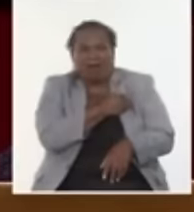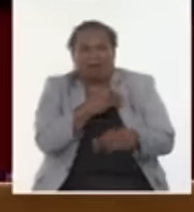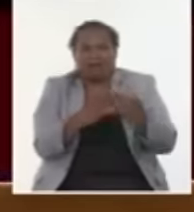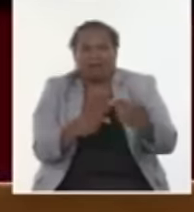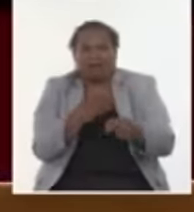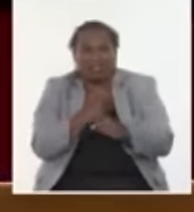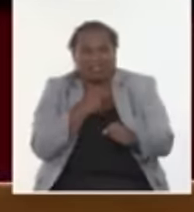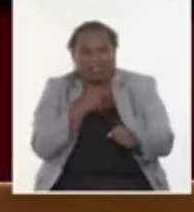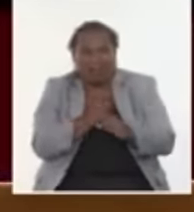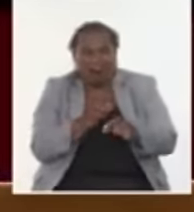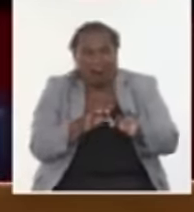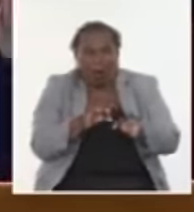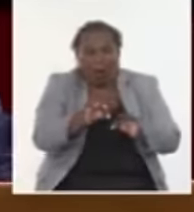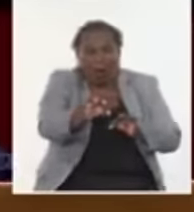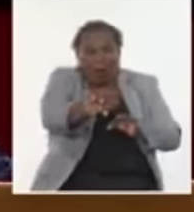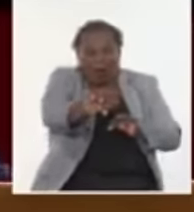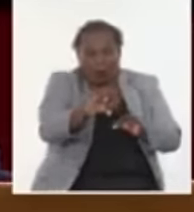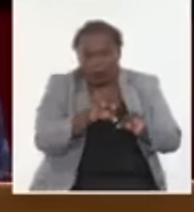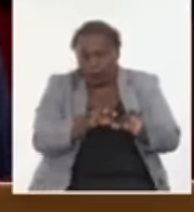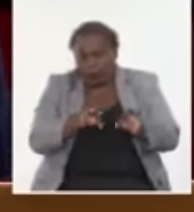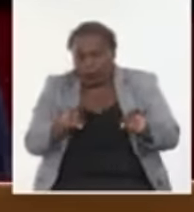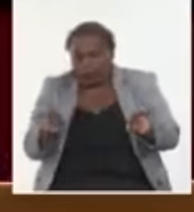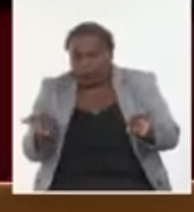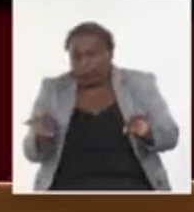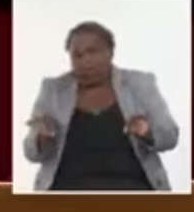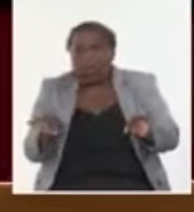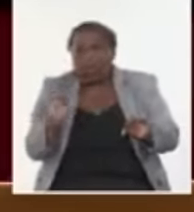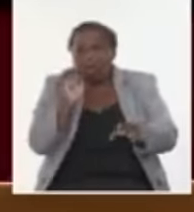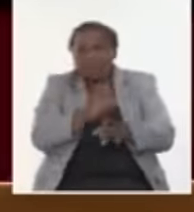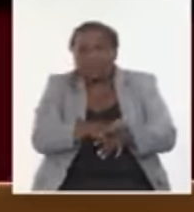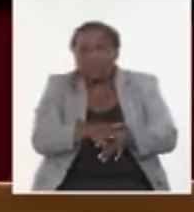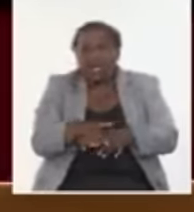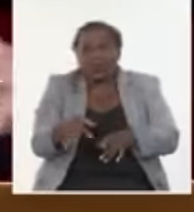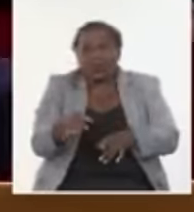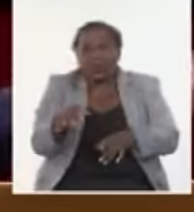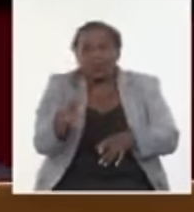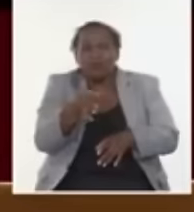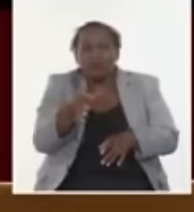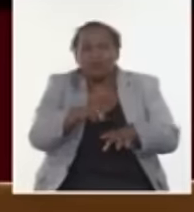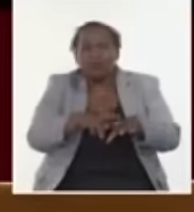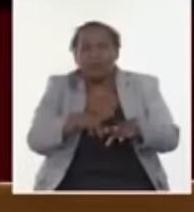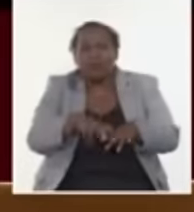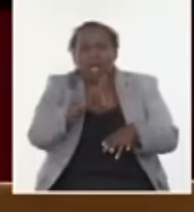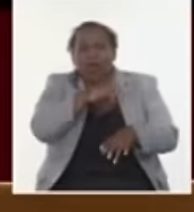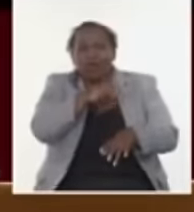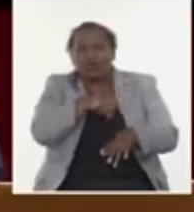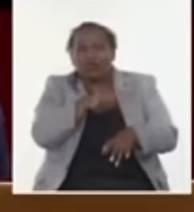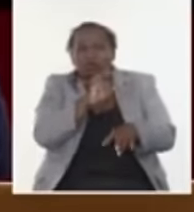a metro analizando en todo el país. Empezamos aquí por un municipio, La Habana, El Cotorro, y lo hemos ido extendiendo.